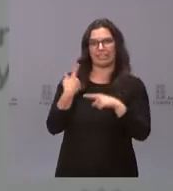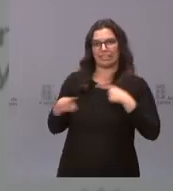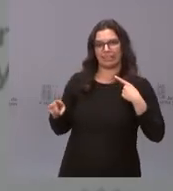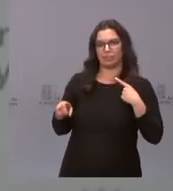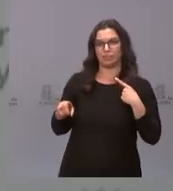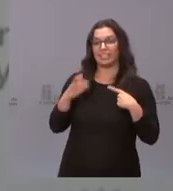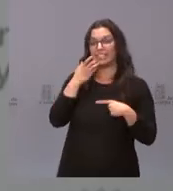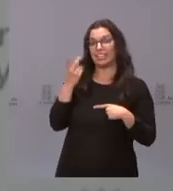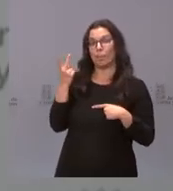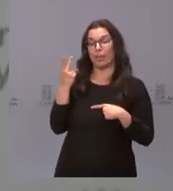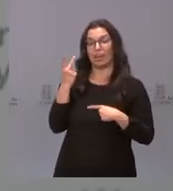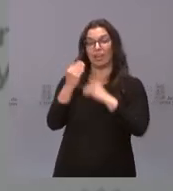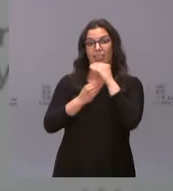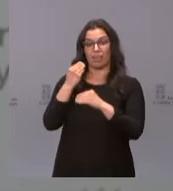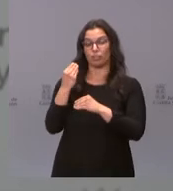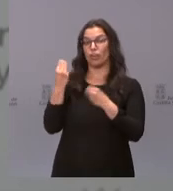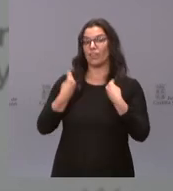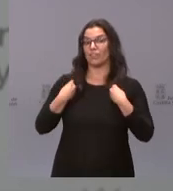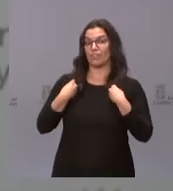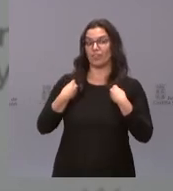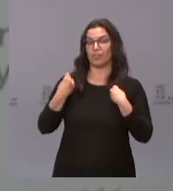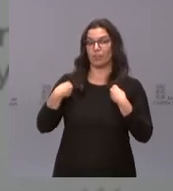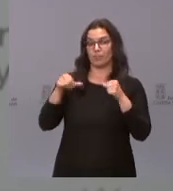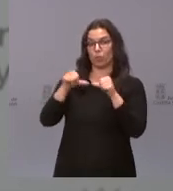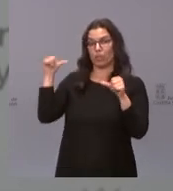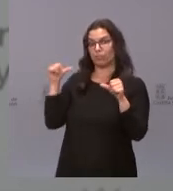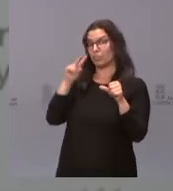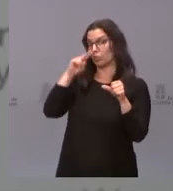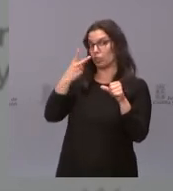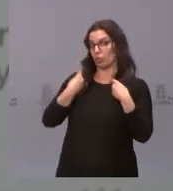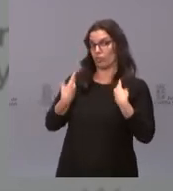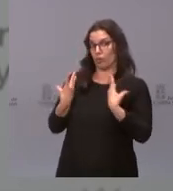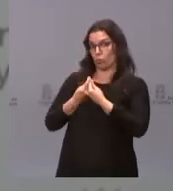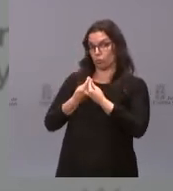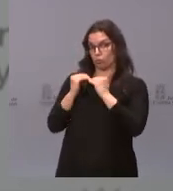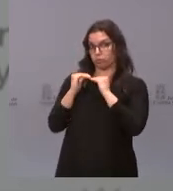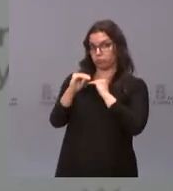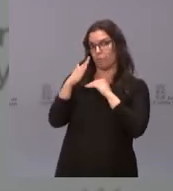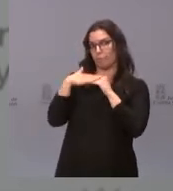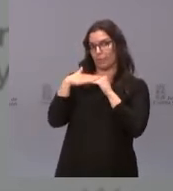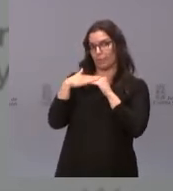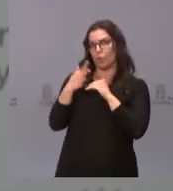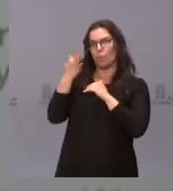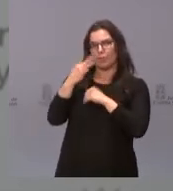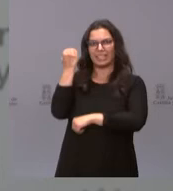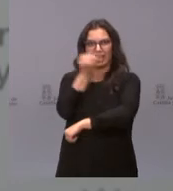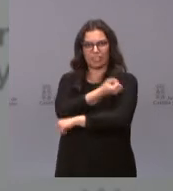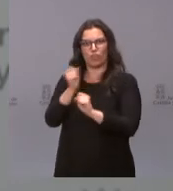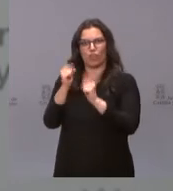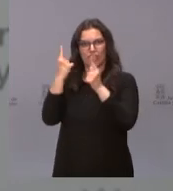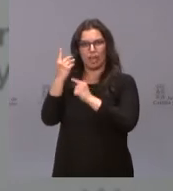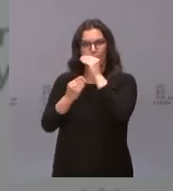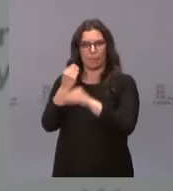menos dos años anteriores a la fecha del devengo del impuesto y cuya unión se haya inscrito en el registro de uniones de hecho